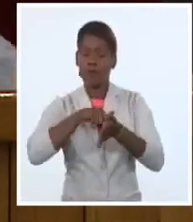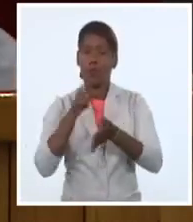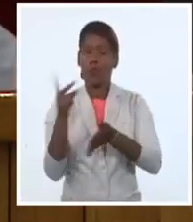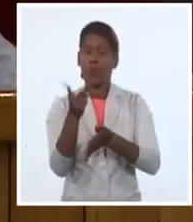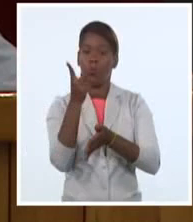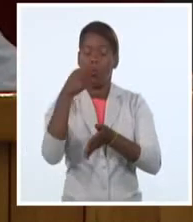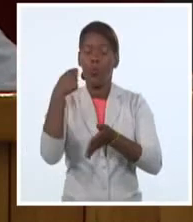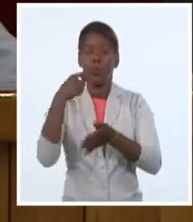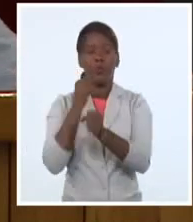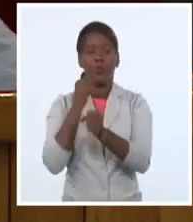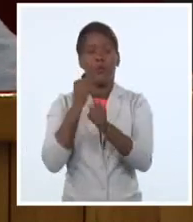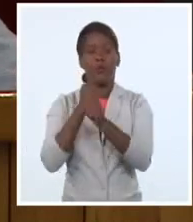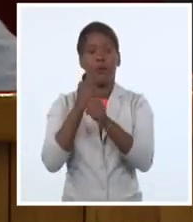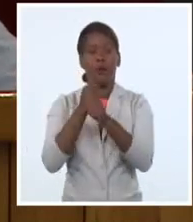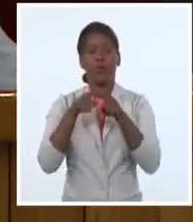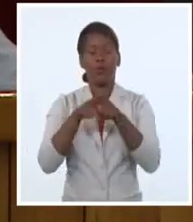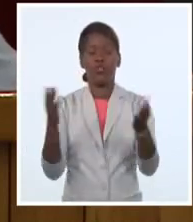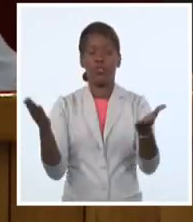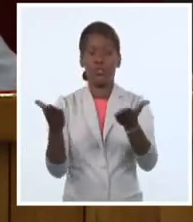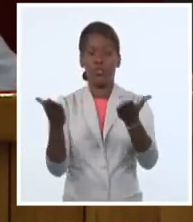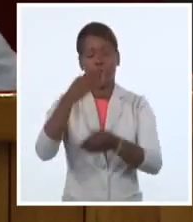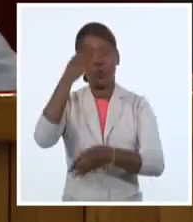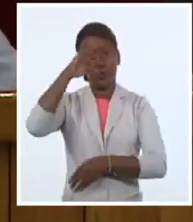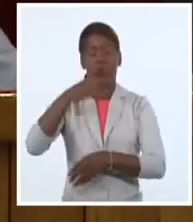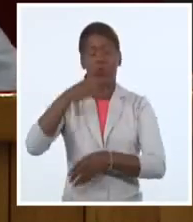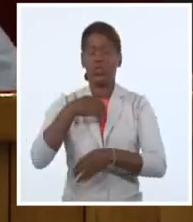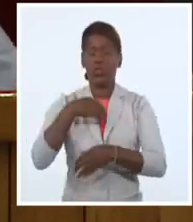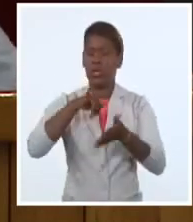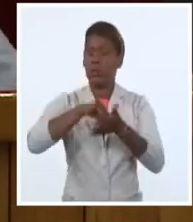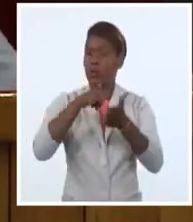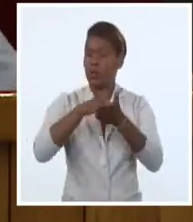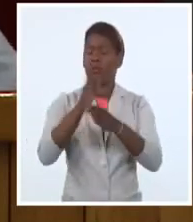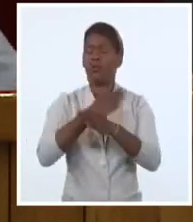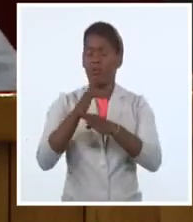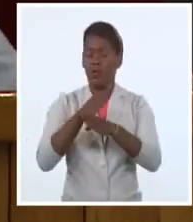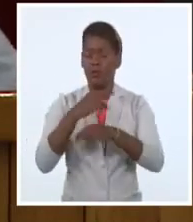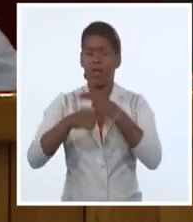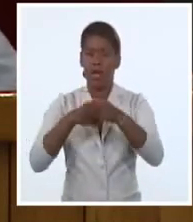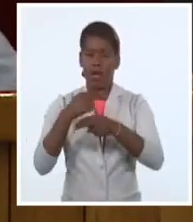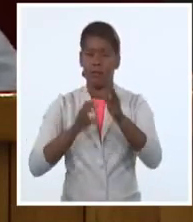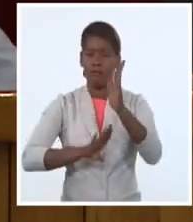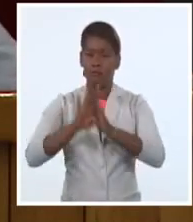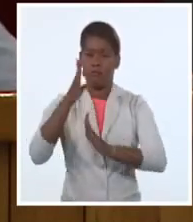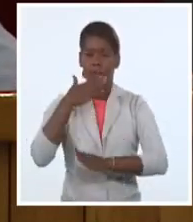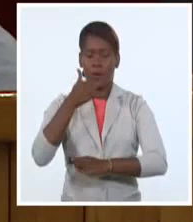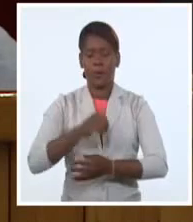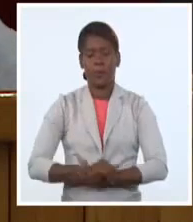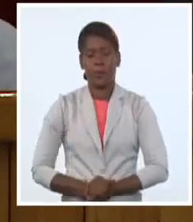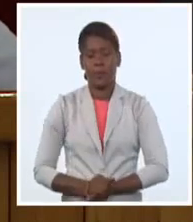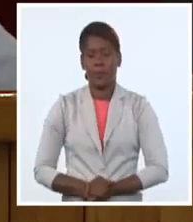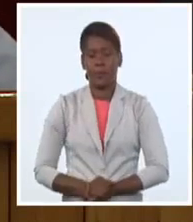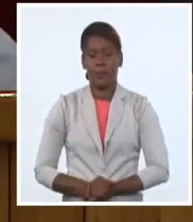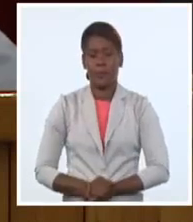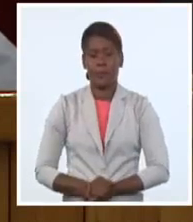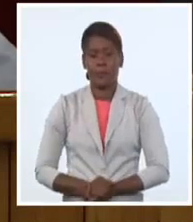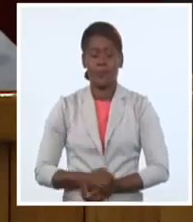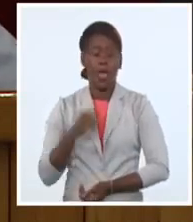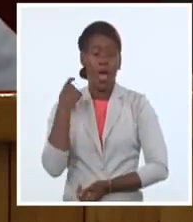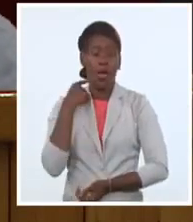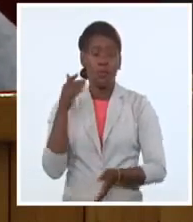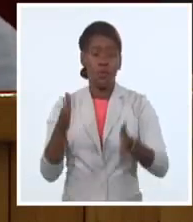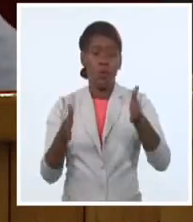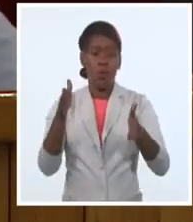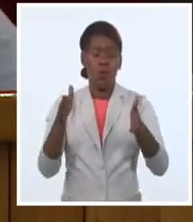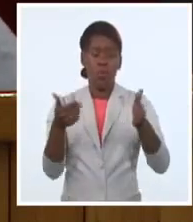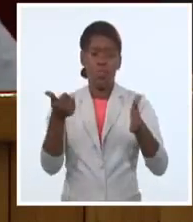través de los macroprogramas con los programas y proyectos que lo integran. Considerando que durante 10 años